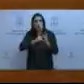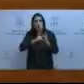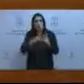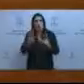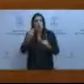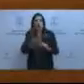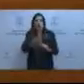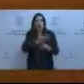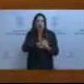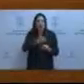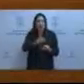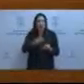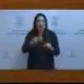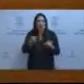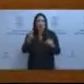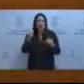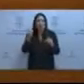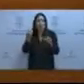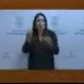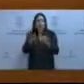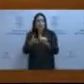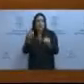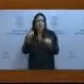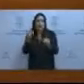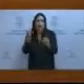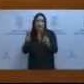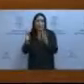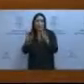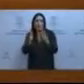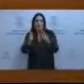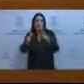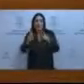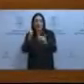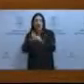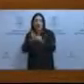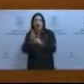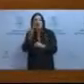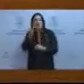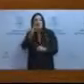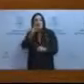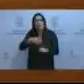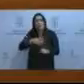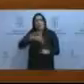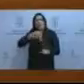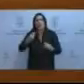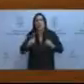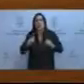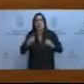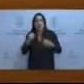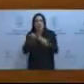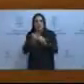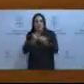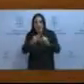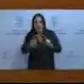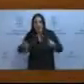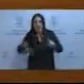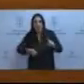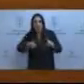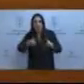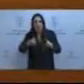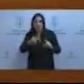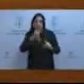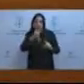de salida temporal del mercado laboral y favorecer la prolongación de la vida laboral. facilitando con ello el